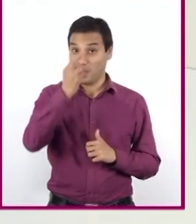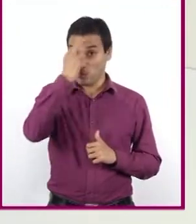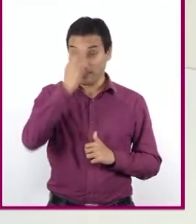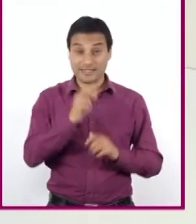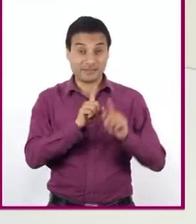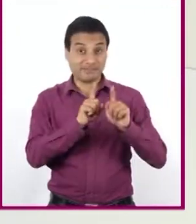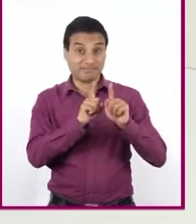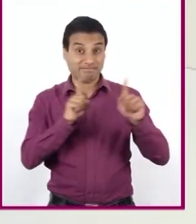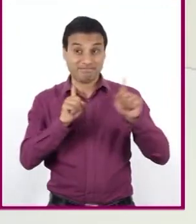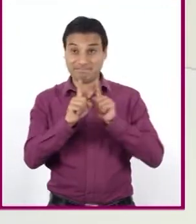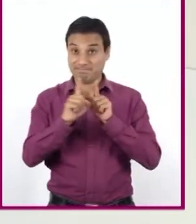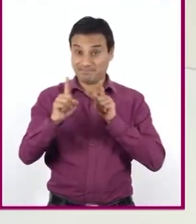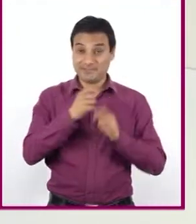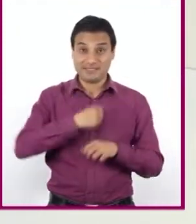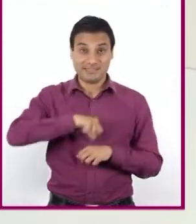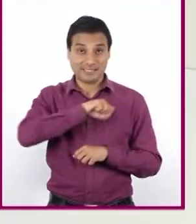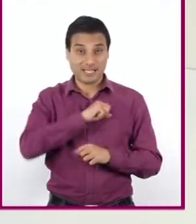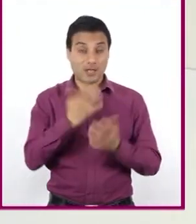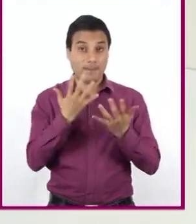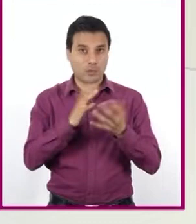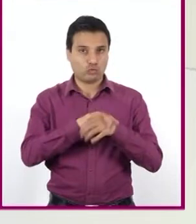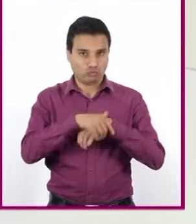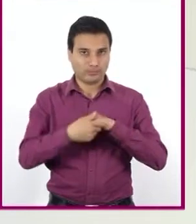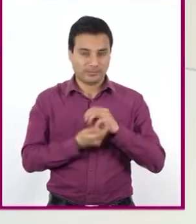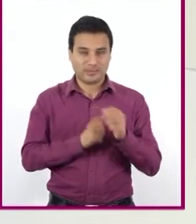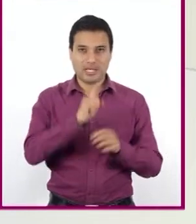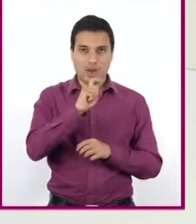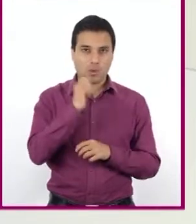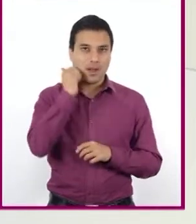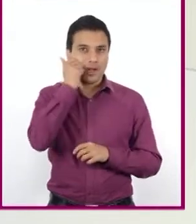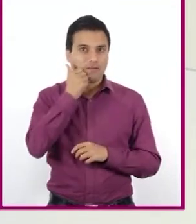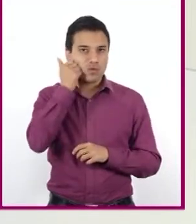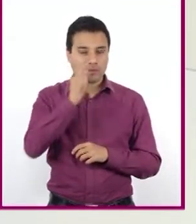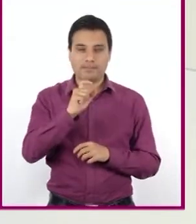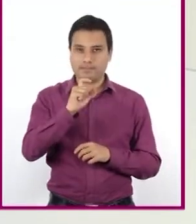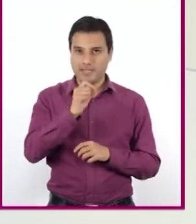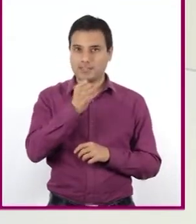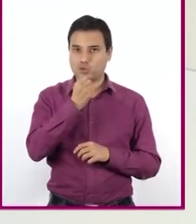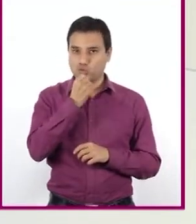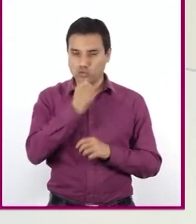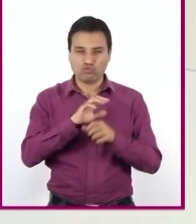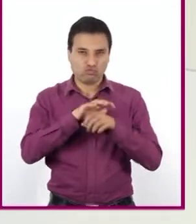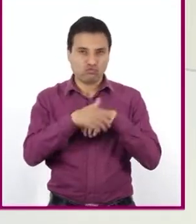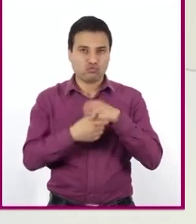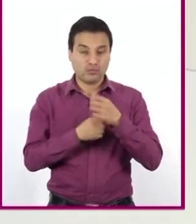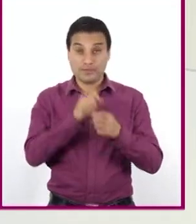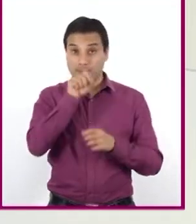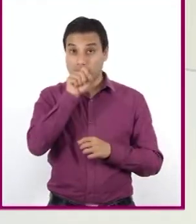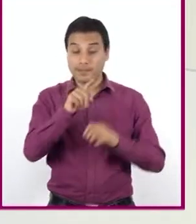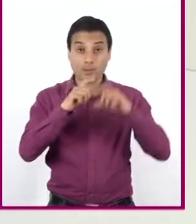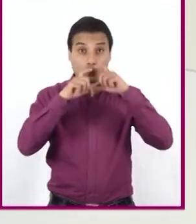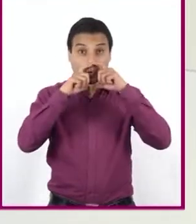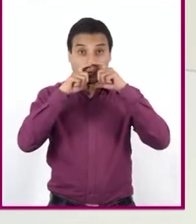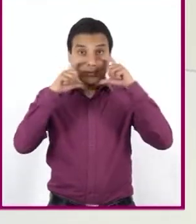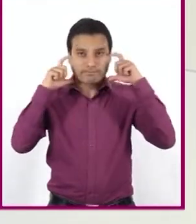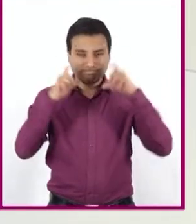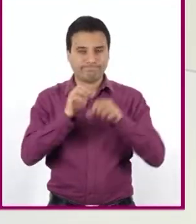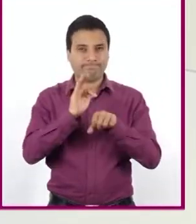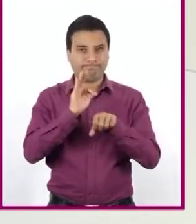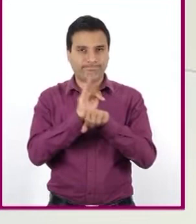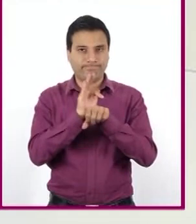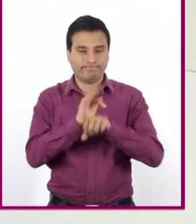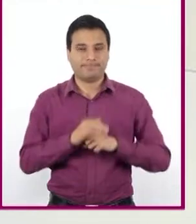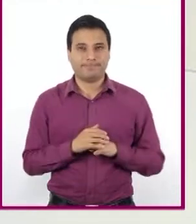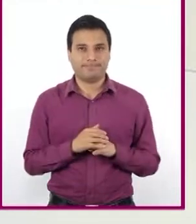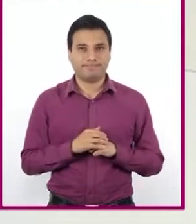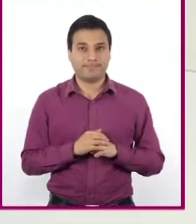distancia, lavarse las manos con jabón y agua durante 20 segundos y usar el cubrebocas de manera correcta.